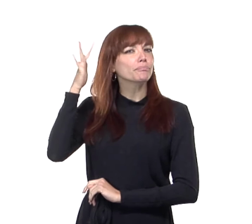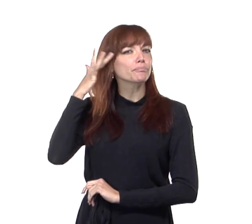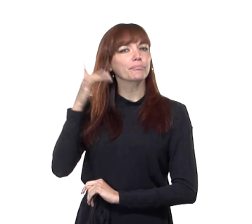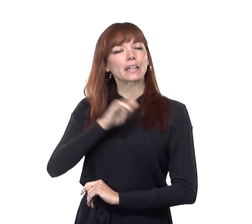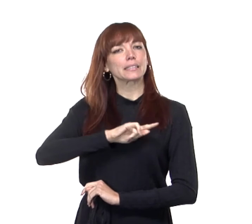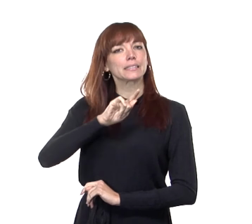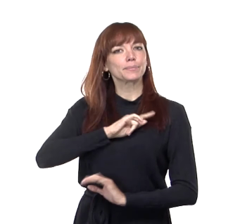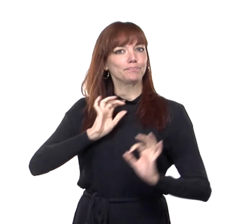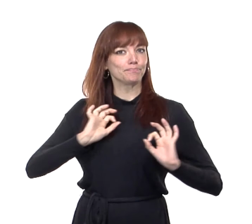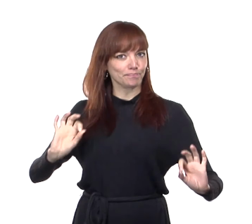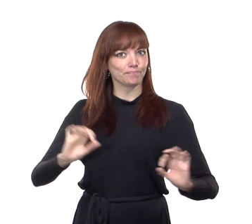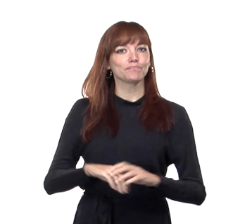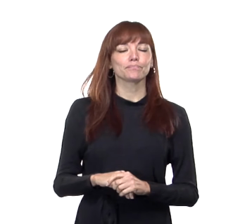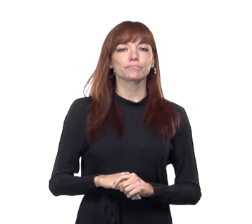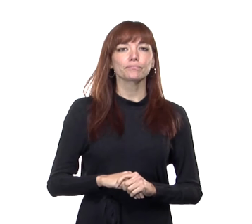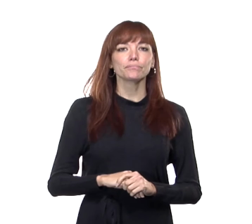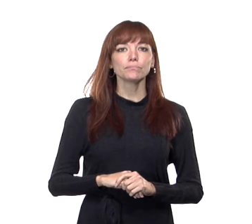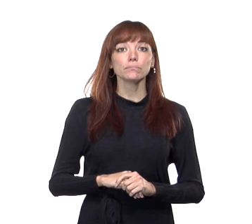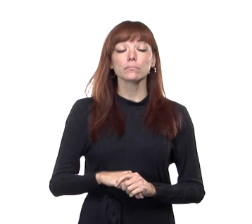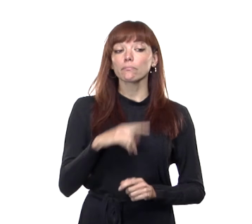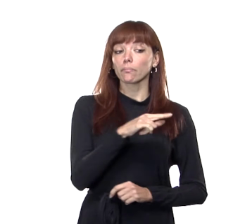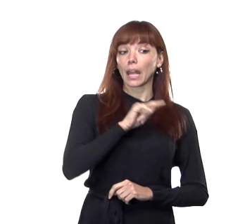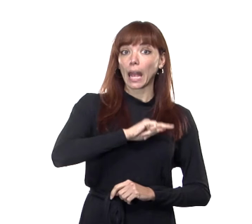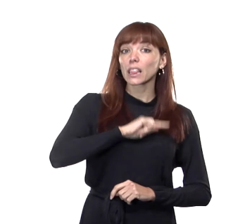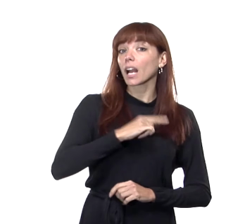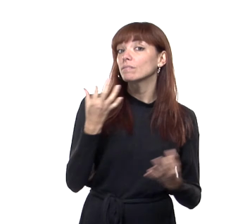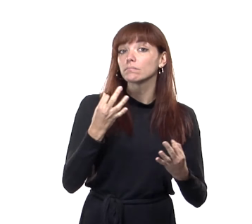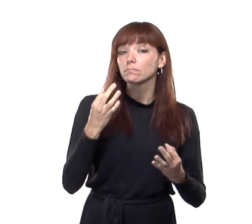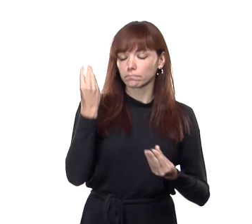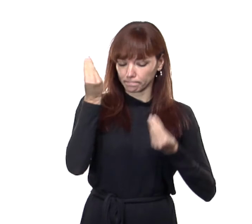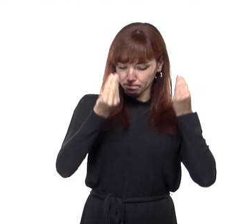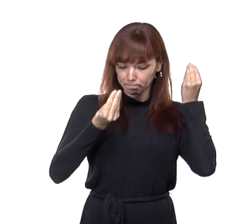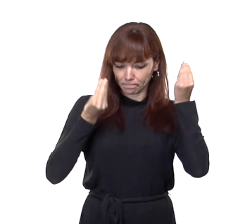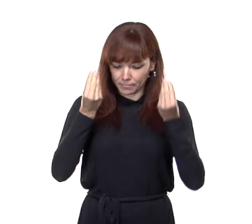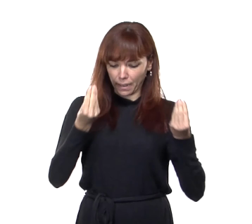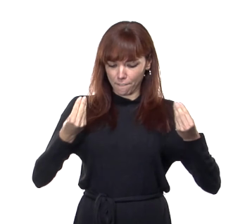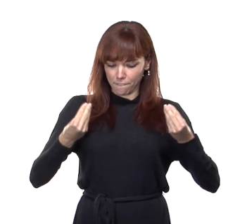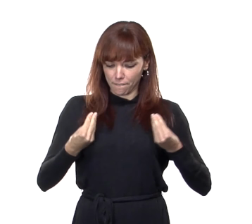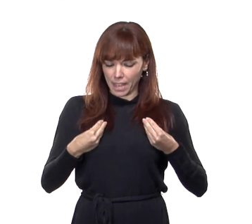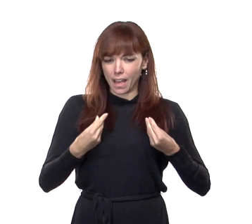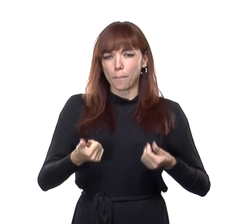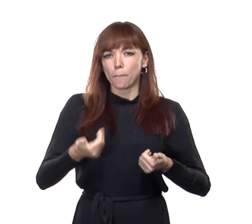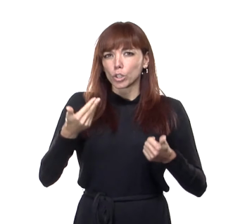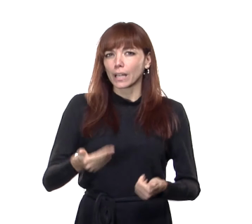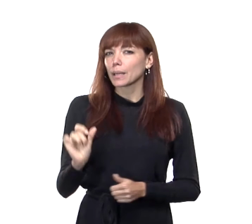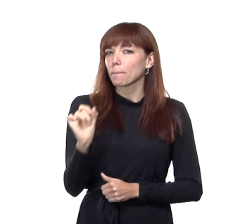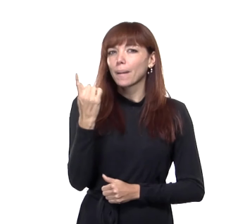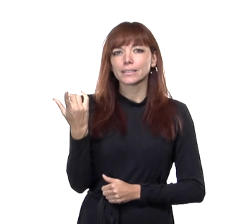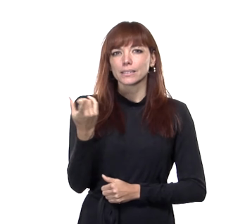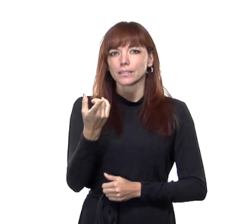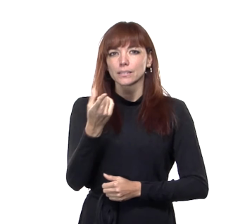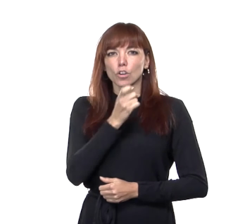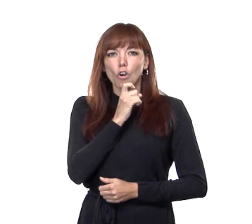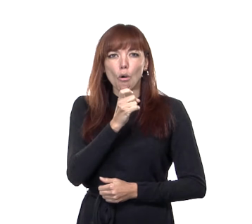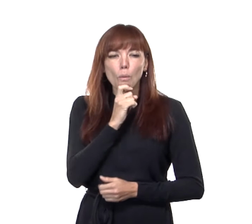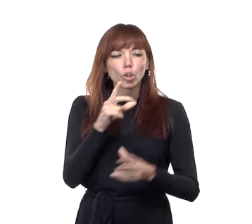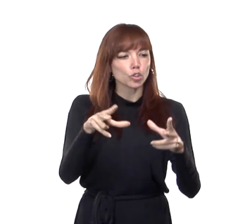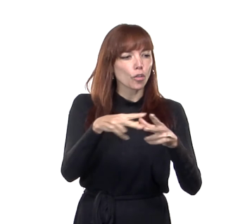ética en particular que la ética se dedica a preguntarse qué es lo que más importa en la vida como debemos de vivir qué tipo de sociedad queremos